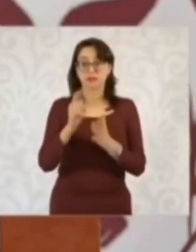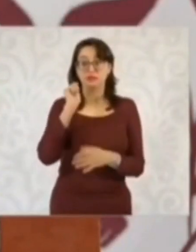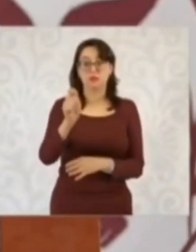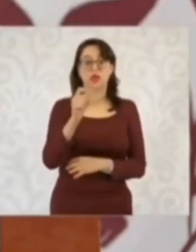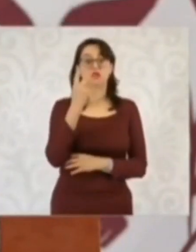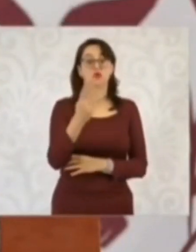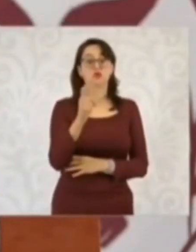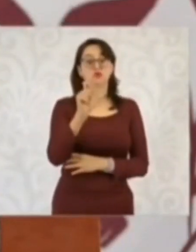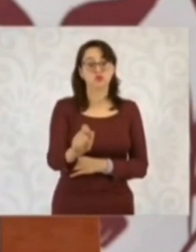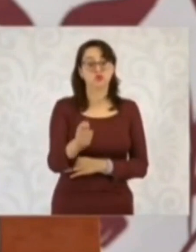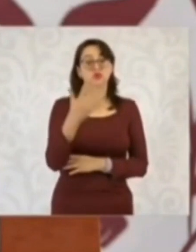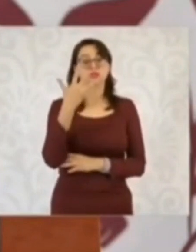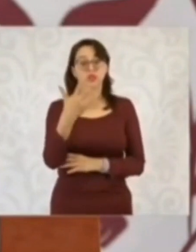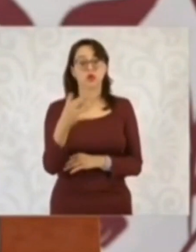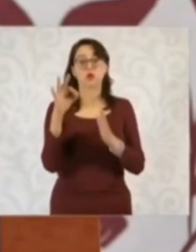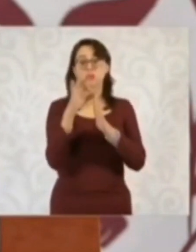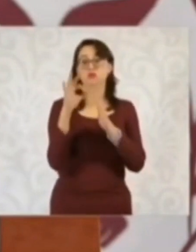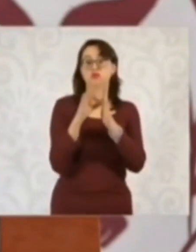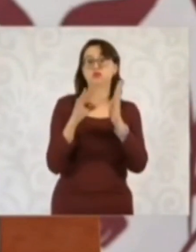2.5